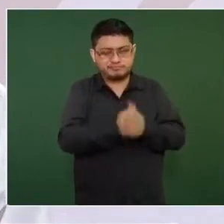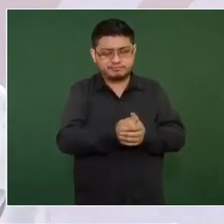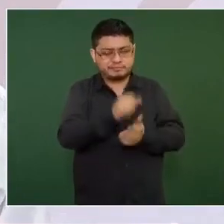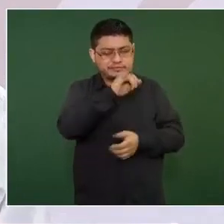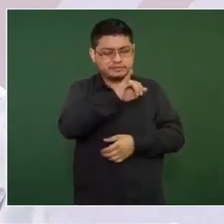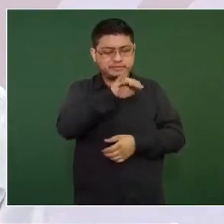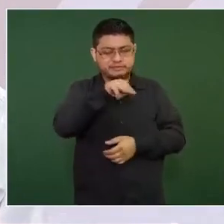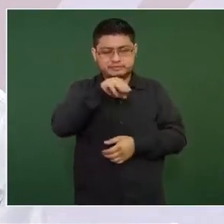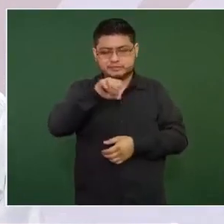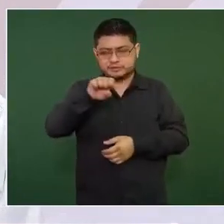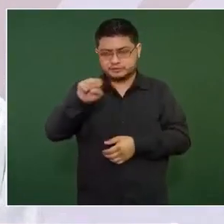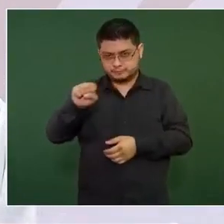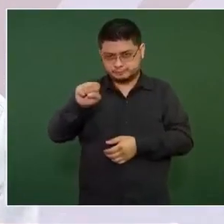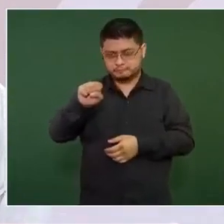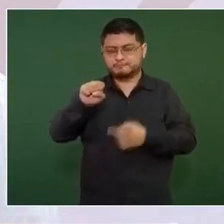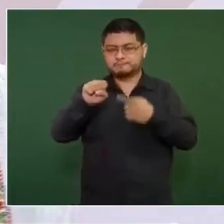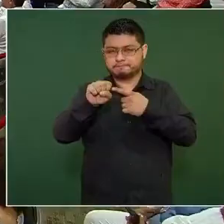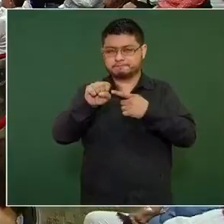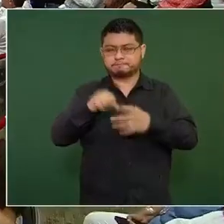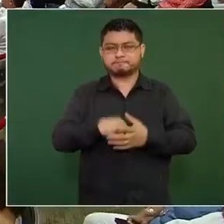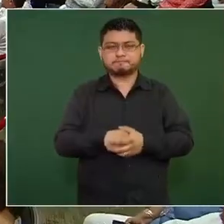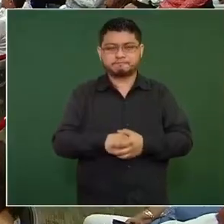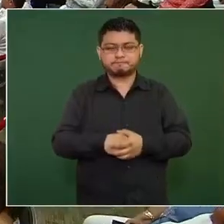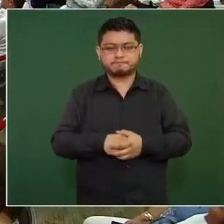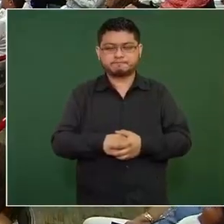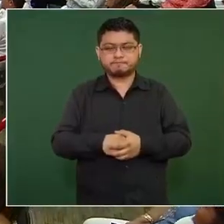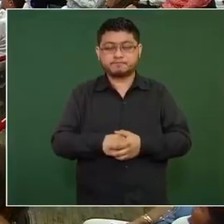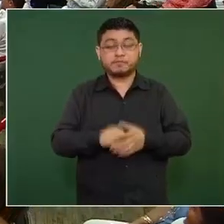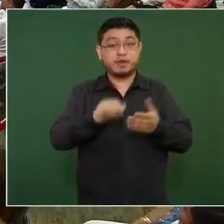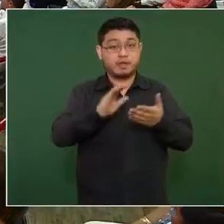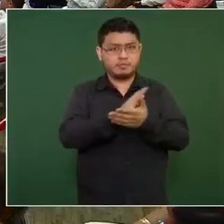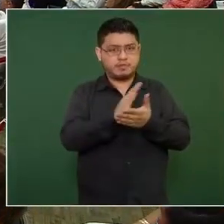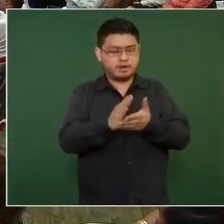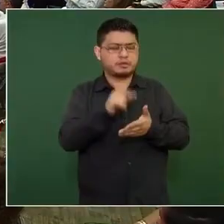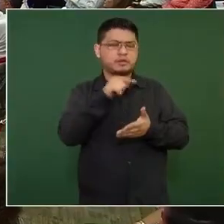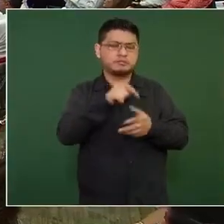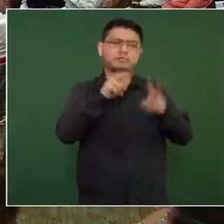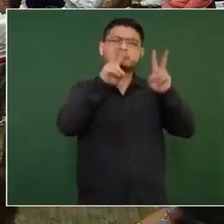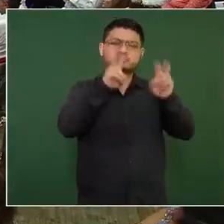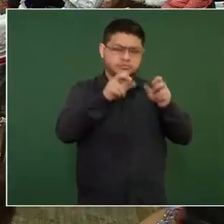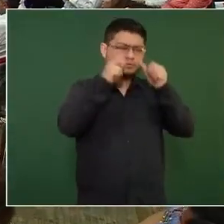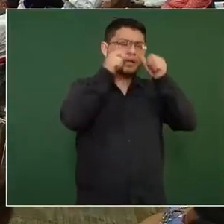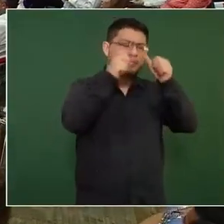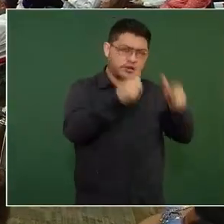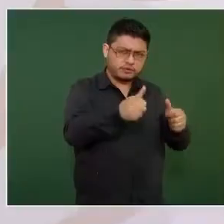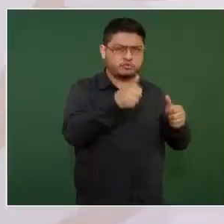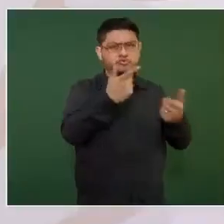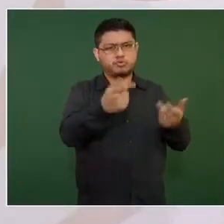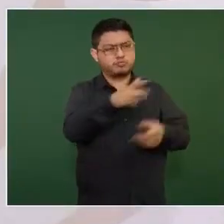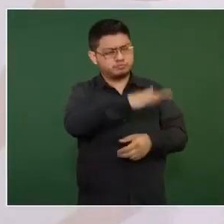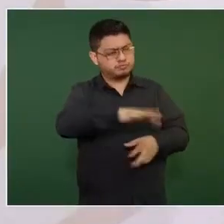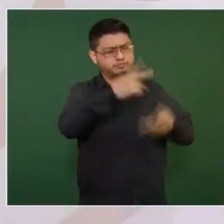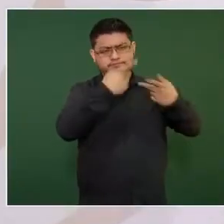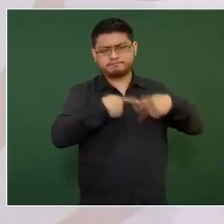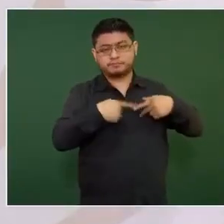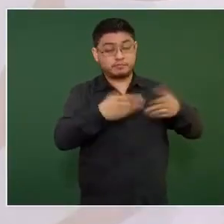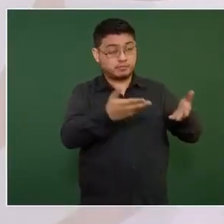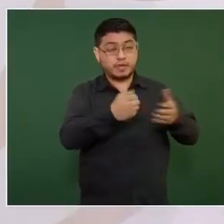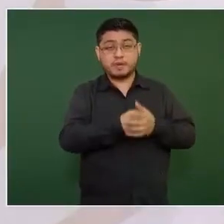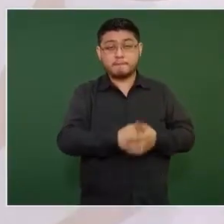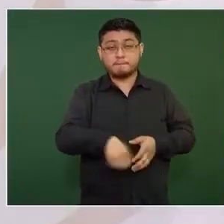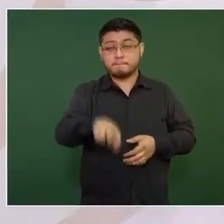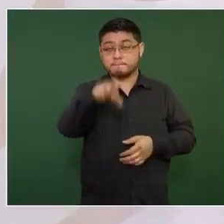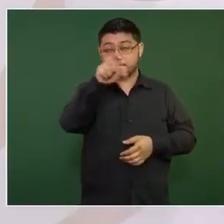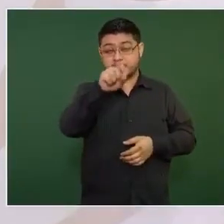del IMSS, lo que tiene que ver con los derechohabientes, con los 20 millones